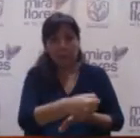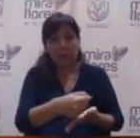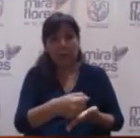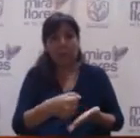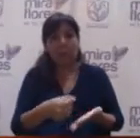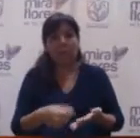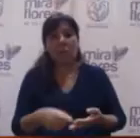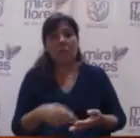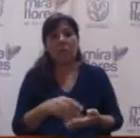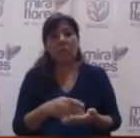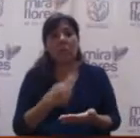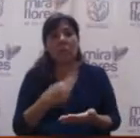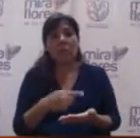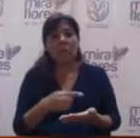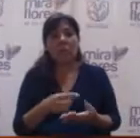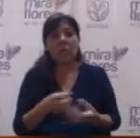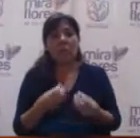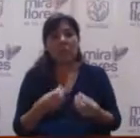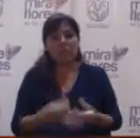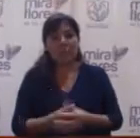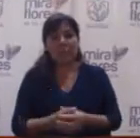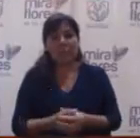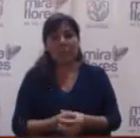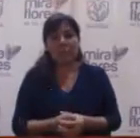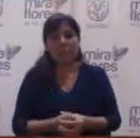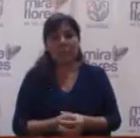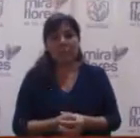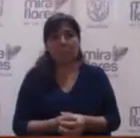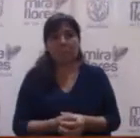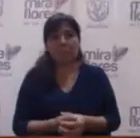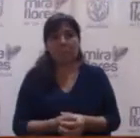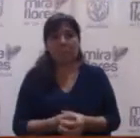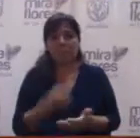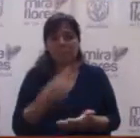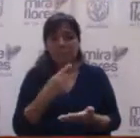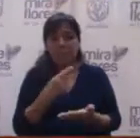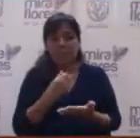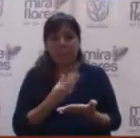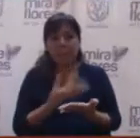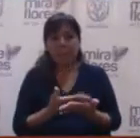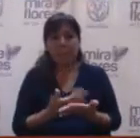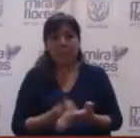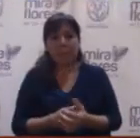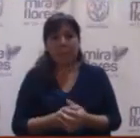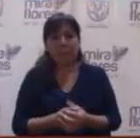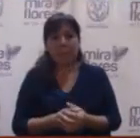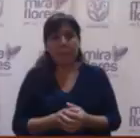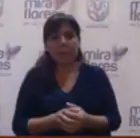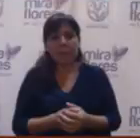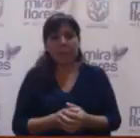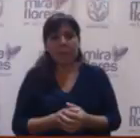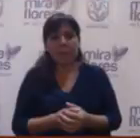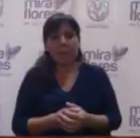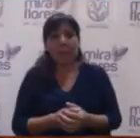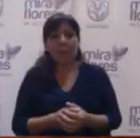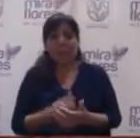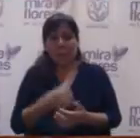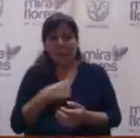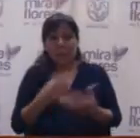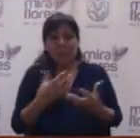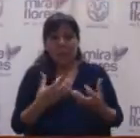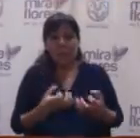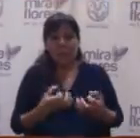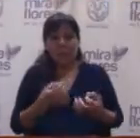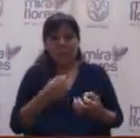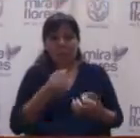que han digamos arreglado, ¿no? Gracias. Está bien, Yo quisiera que no hablemos de vicios ocultos,